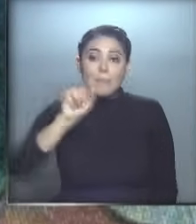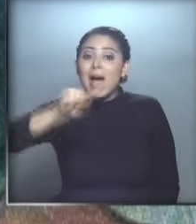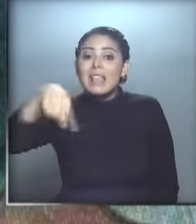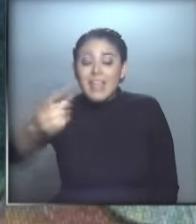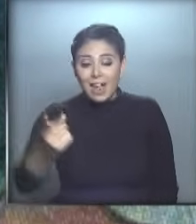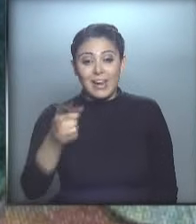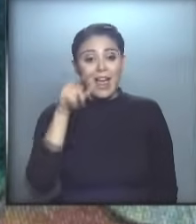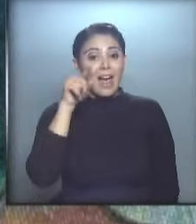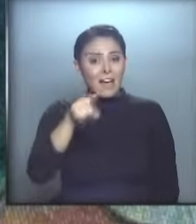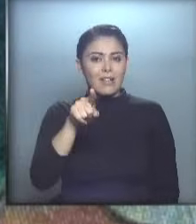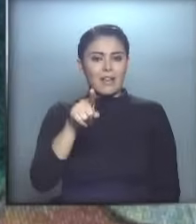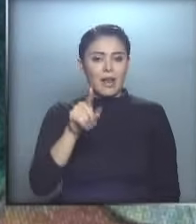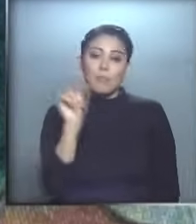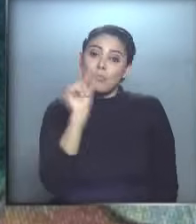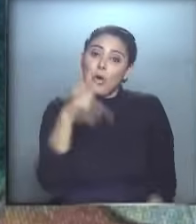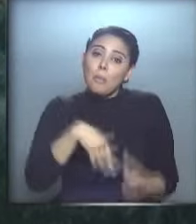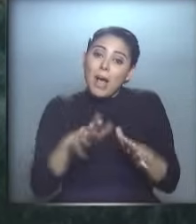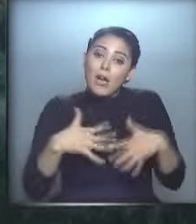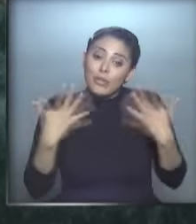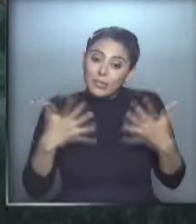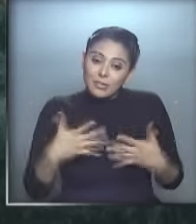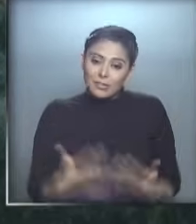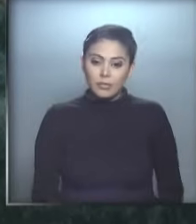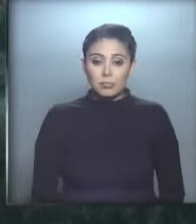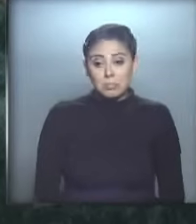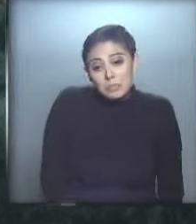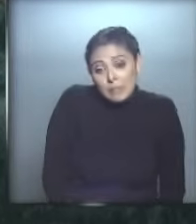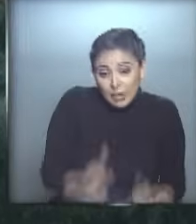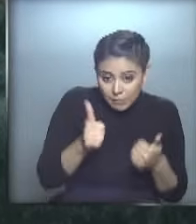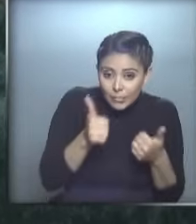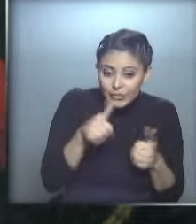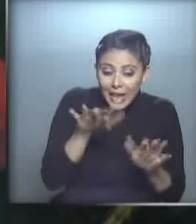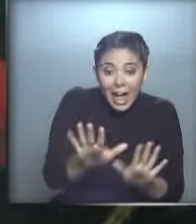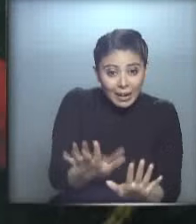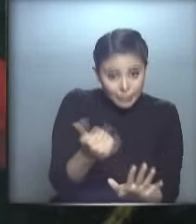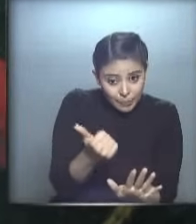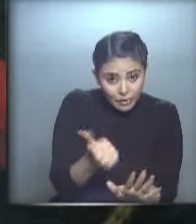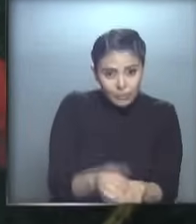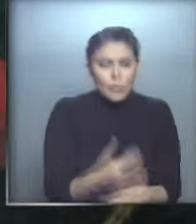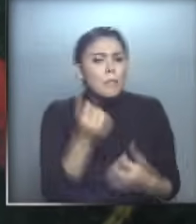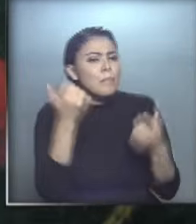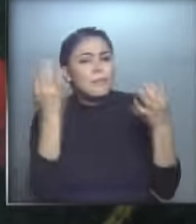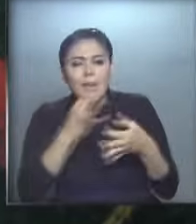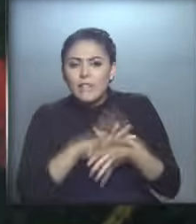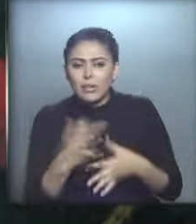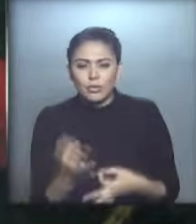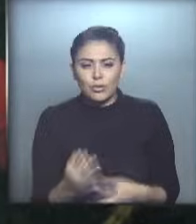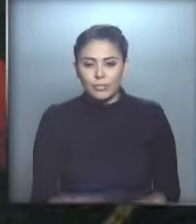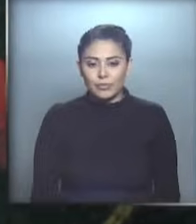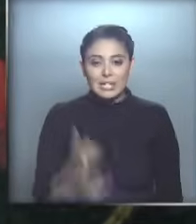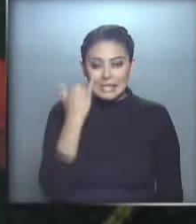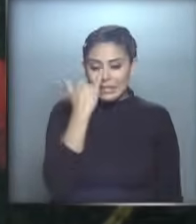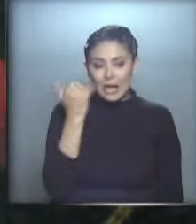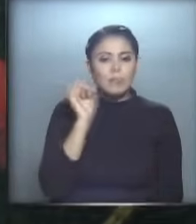mañana Juanito sea un poco más feliz. Listo, Antonio Berni. Ahí está bien. Perfecto, Samba. Ya